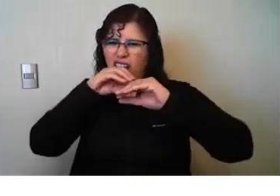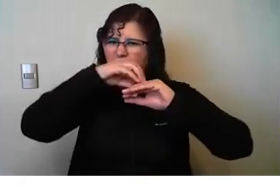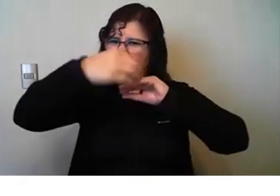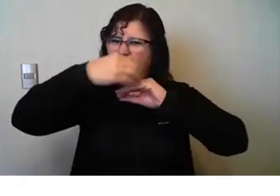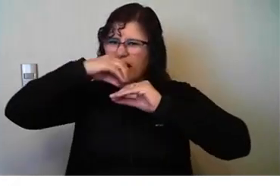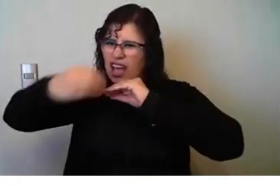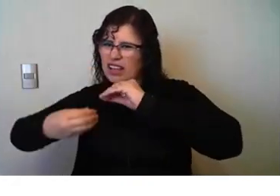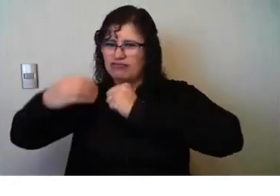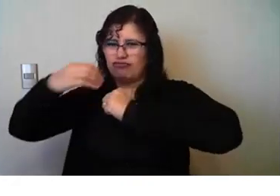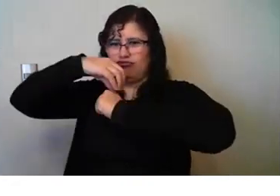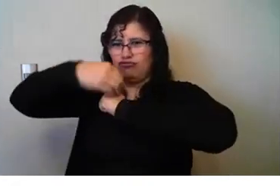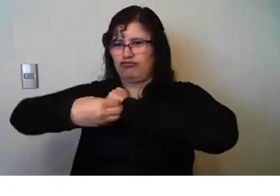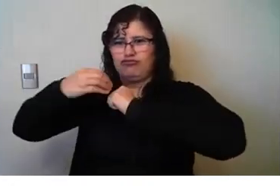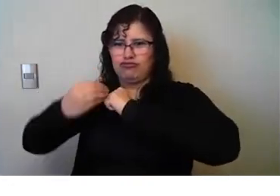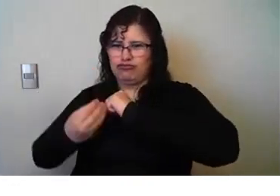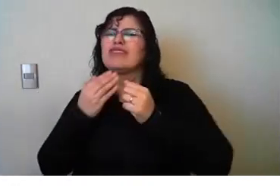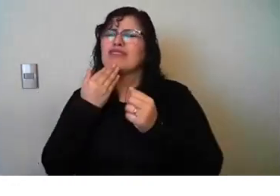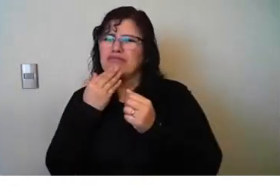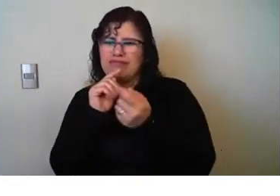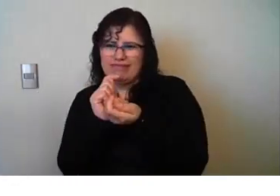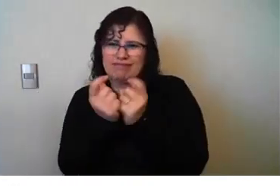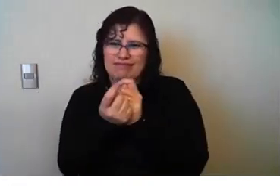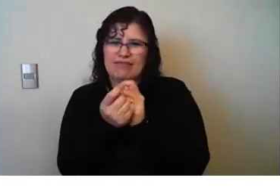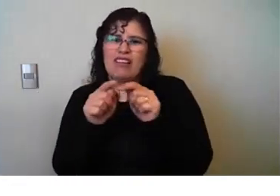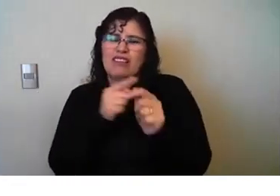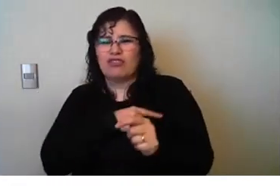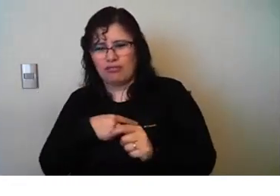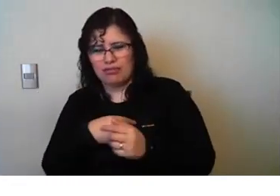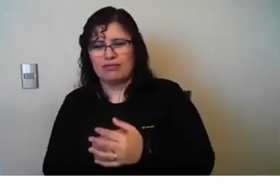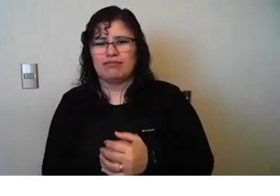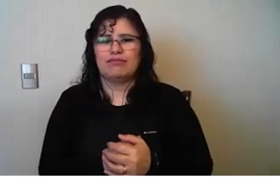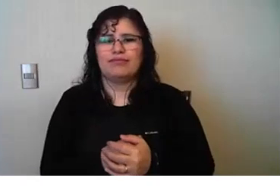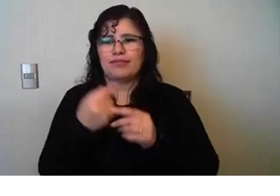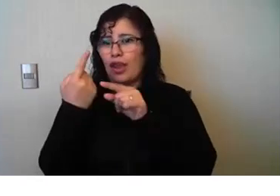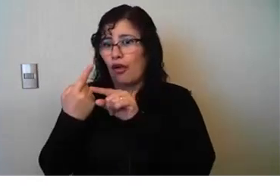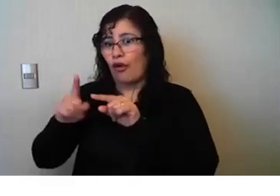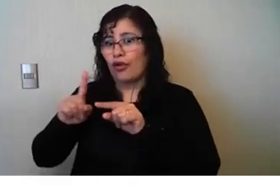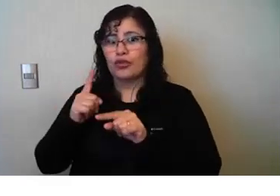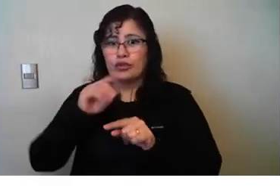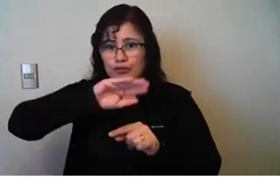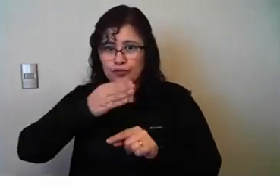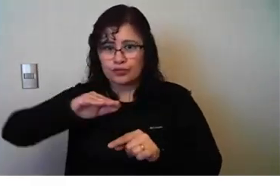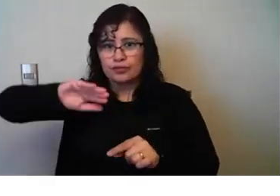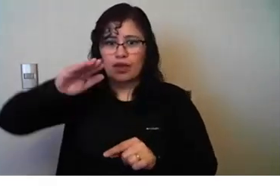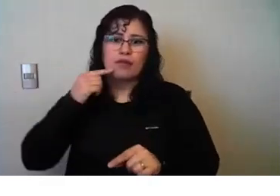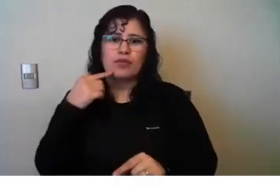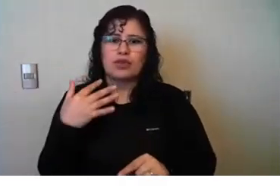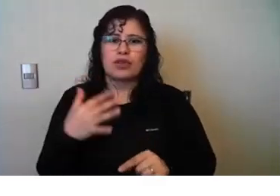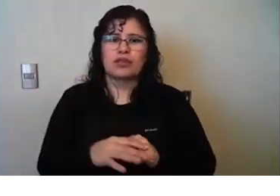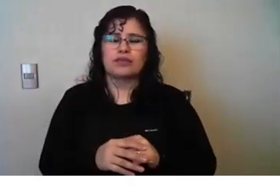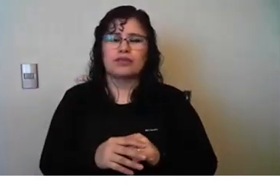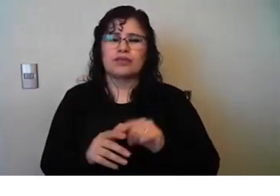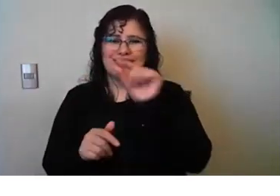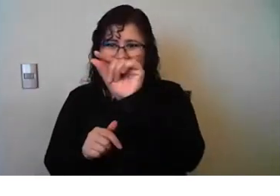No las vamos a nombrar todavía. Otro surco en el lóbulo, en este